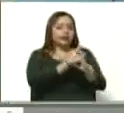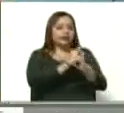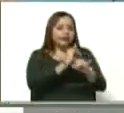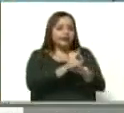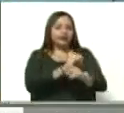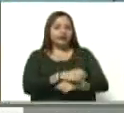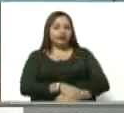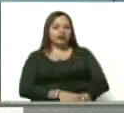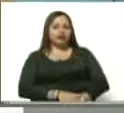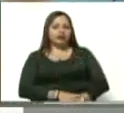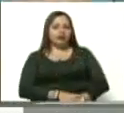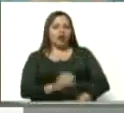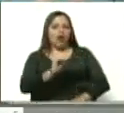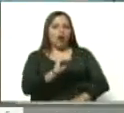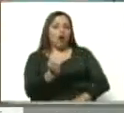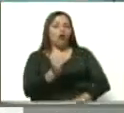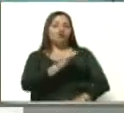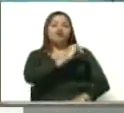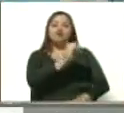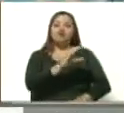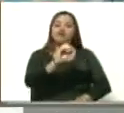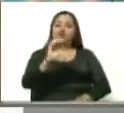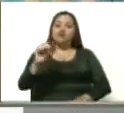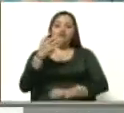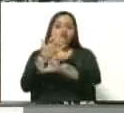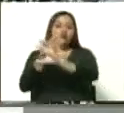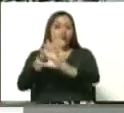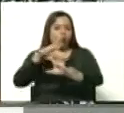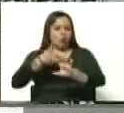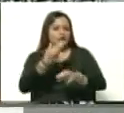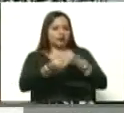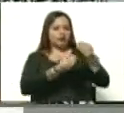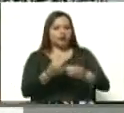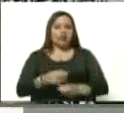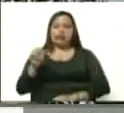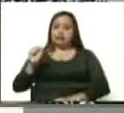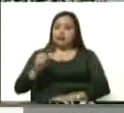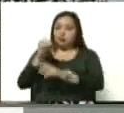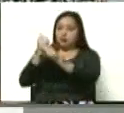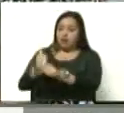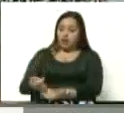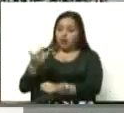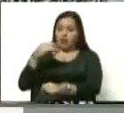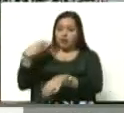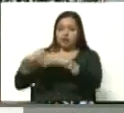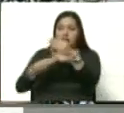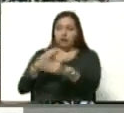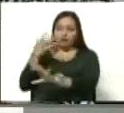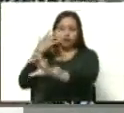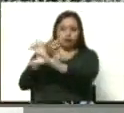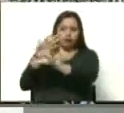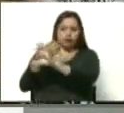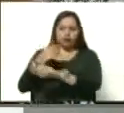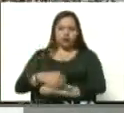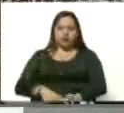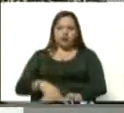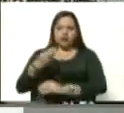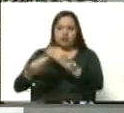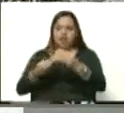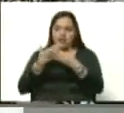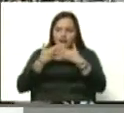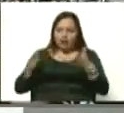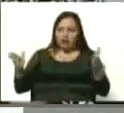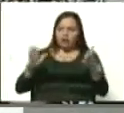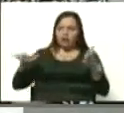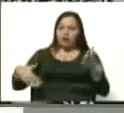Google, ¿cómo es? Por Zoom y eso, ¿se podrá ver algo de eso por allí? Claro, esperamos que la transmisión de los espectáculos pueda abrirse,